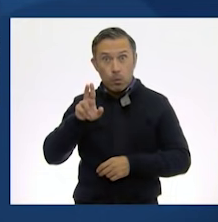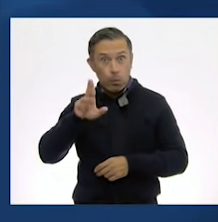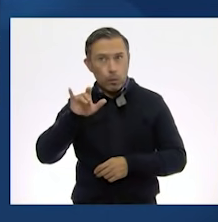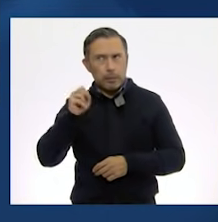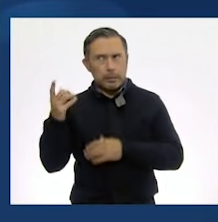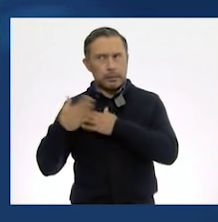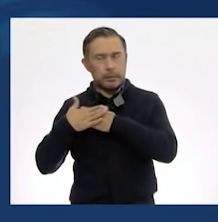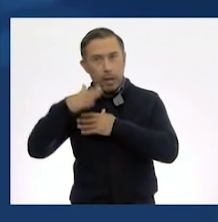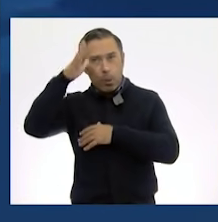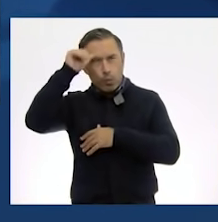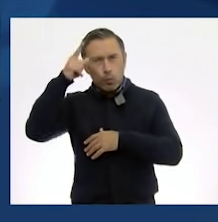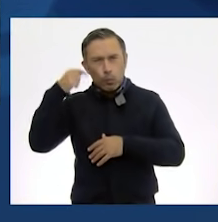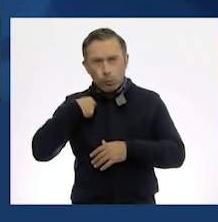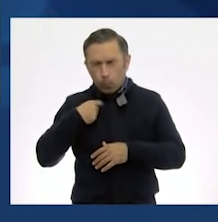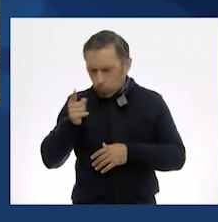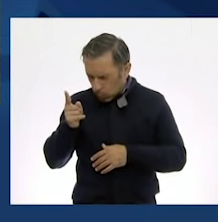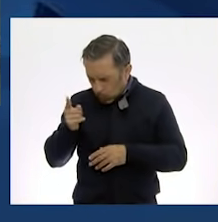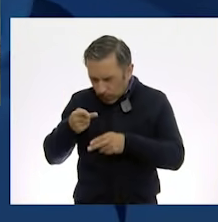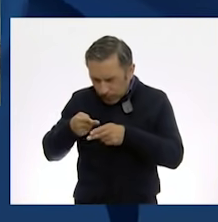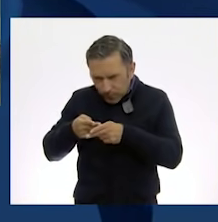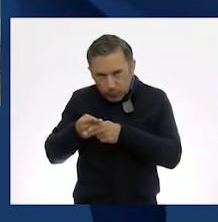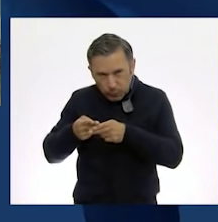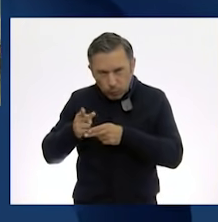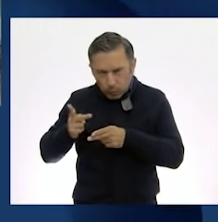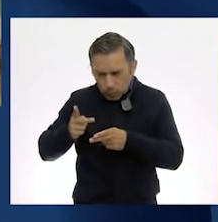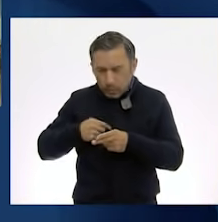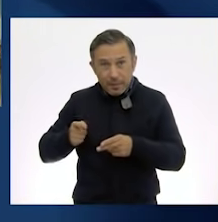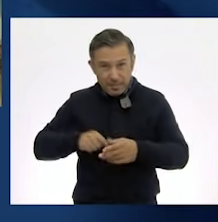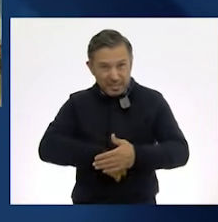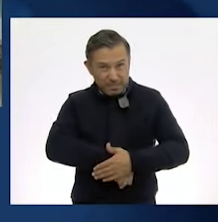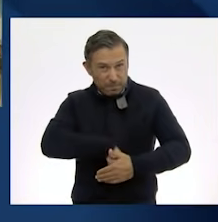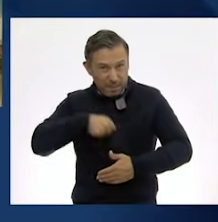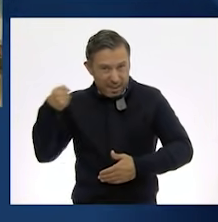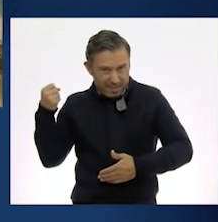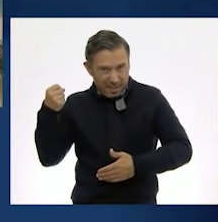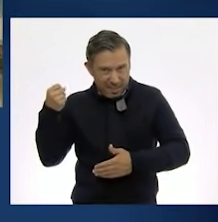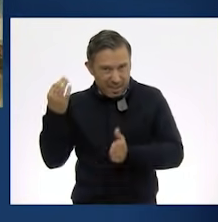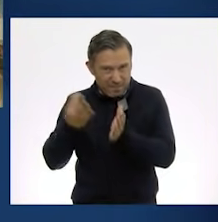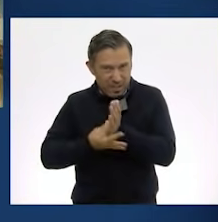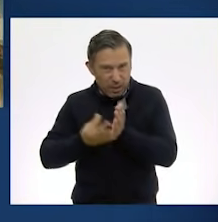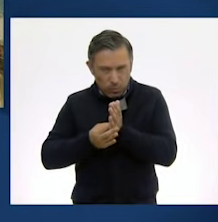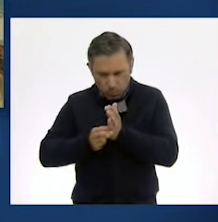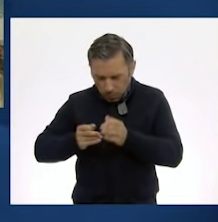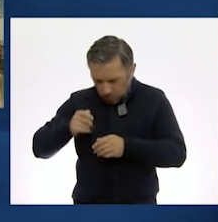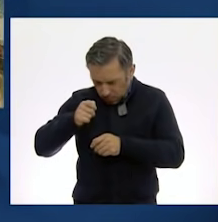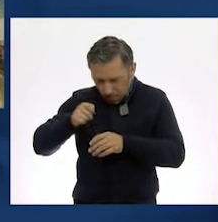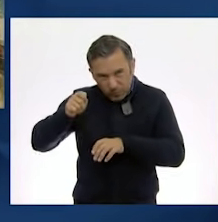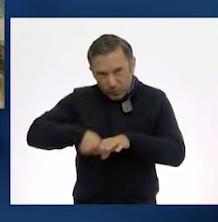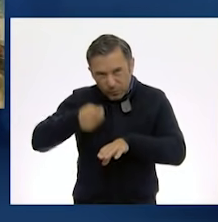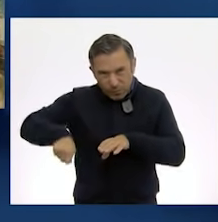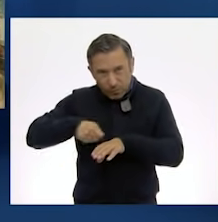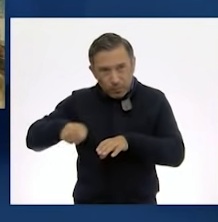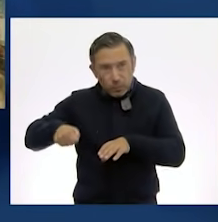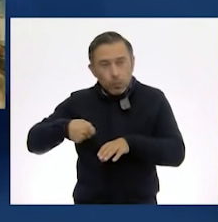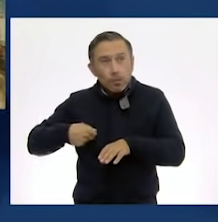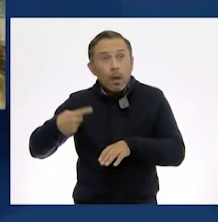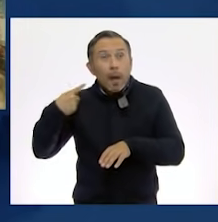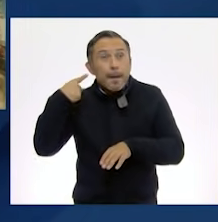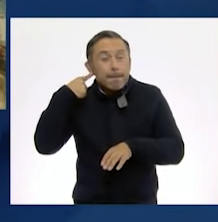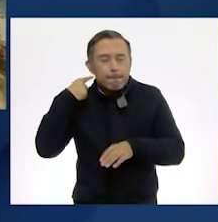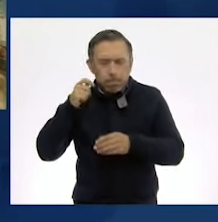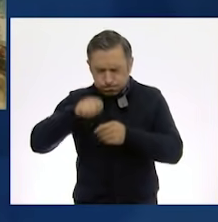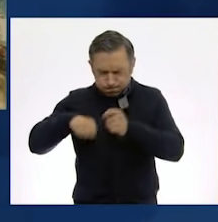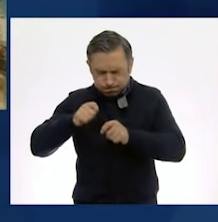barrita de cera, la cortó en pedazos con su espada de bronce y tapó con ello los oídos de los